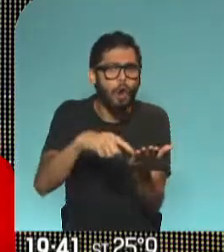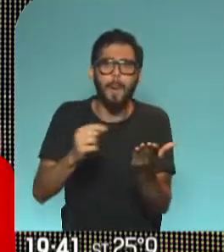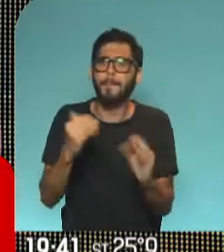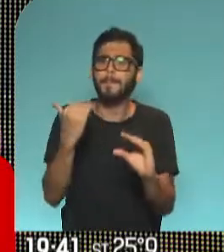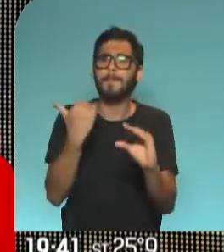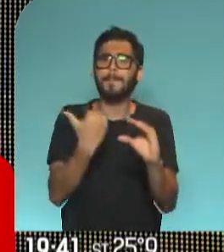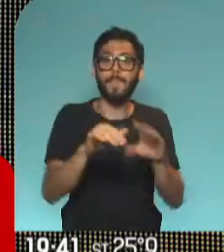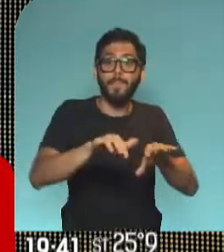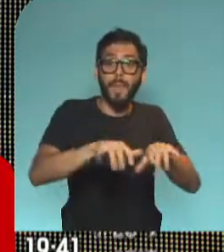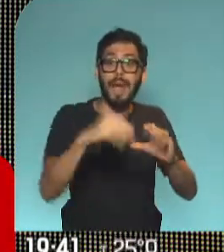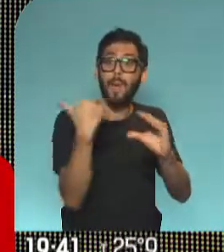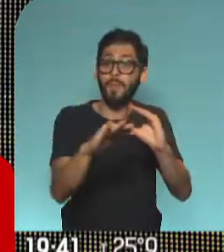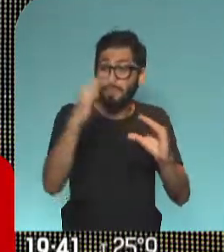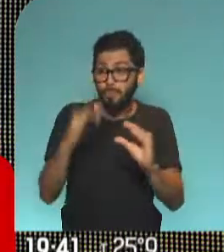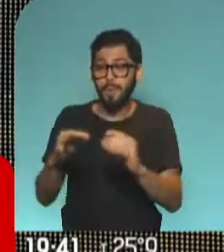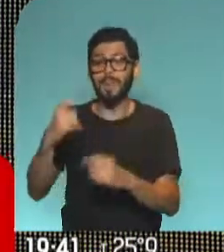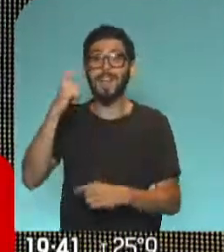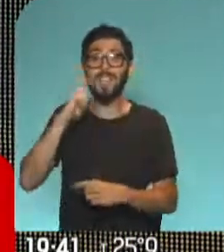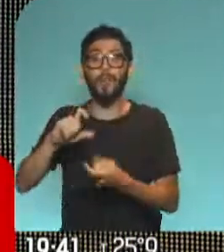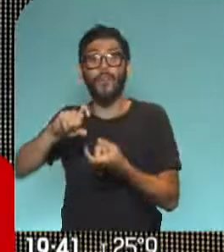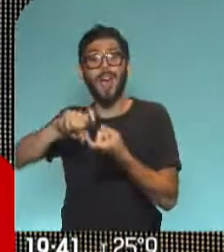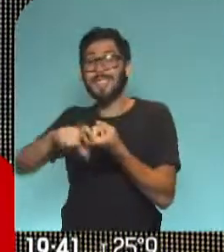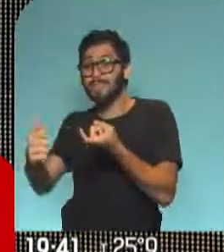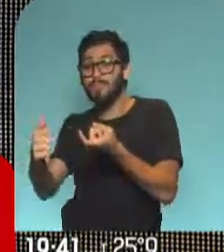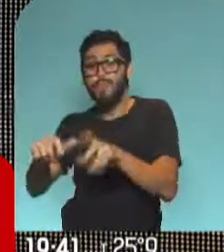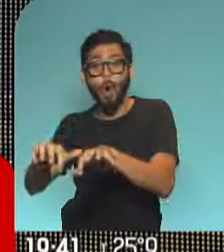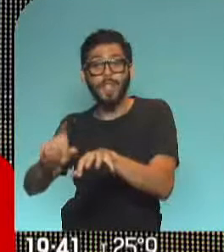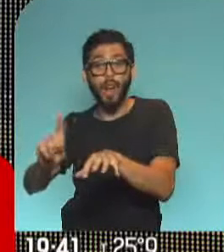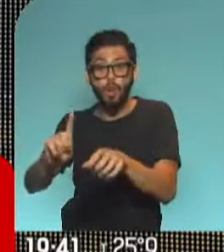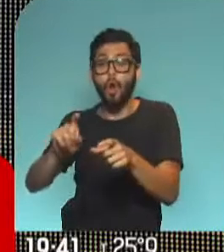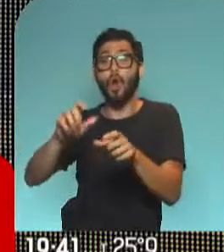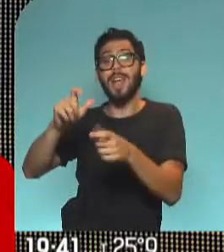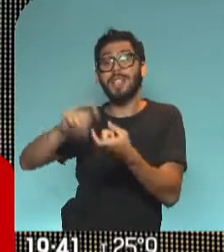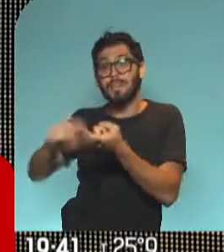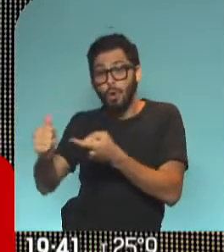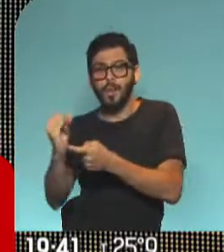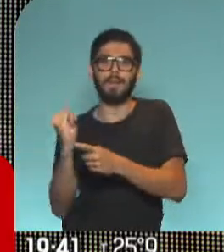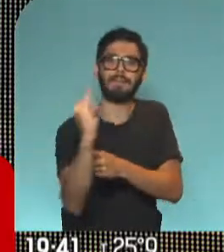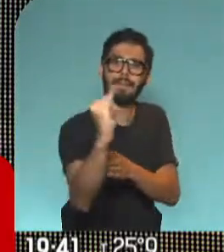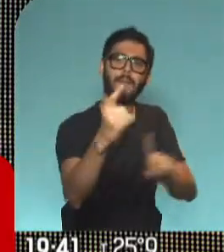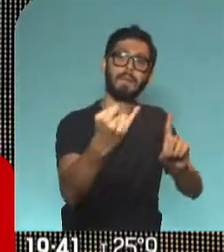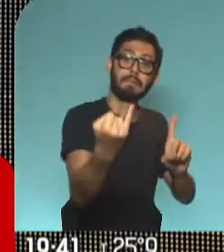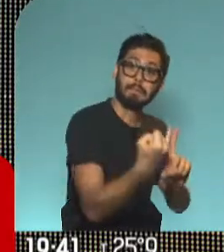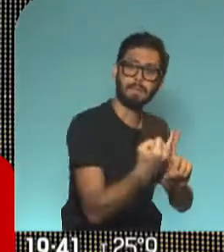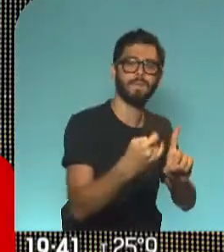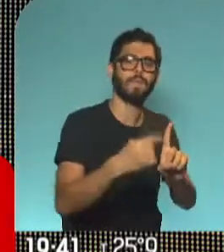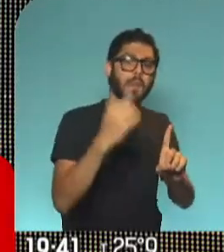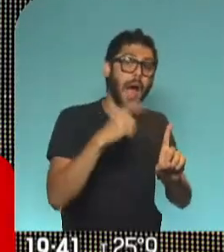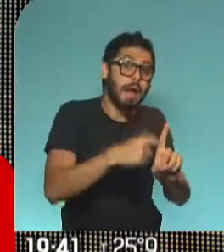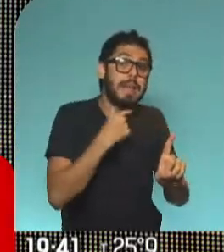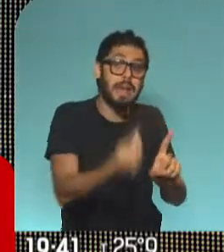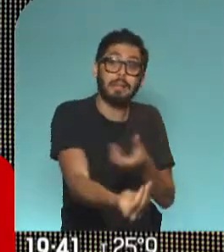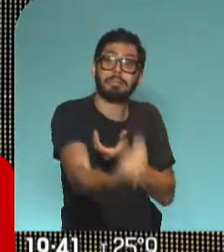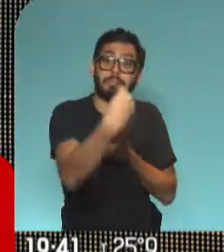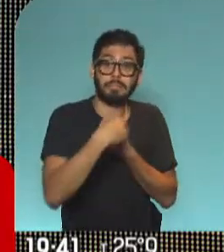siquiera la esposa del gobernador, sino que le había dicho a alguien que le ofrecía la posibilidad de colaborar con esta campaña de concientización